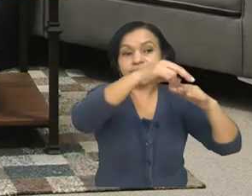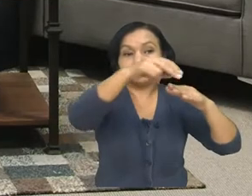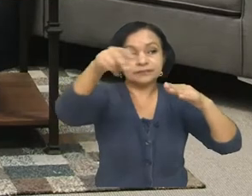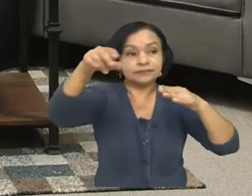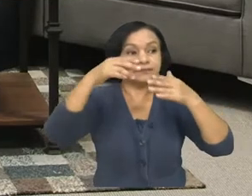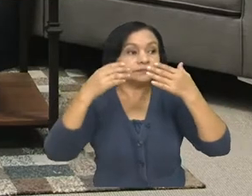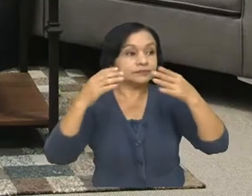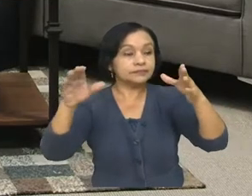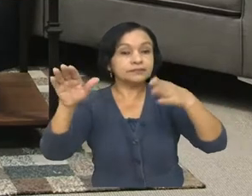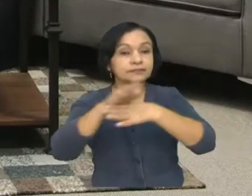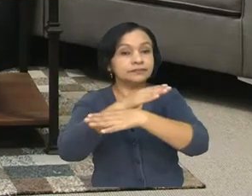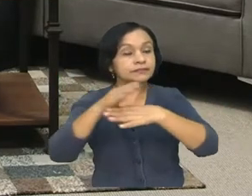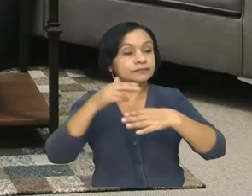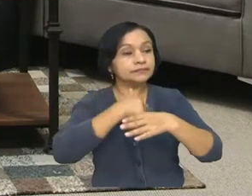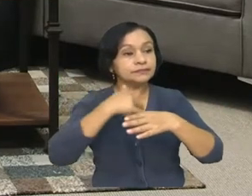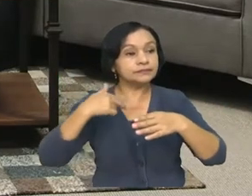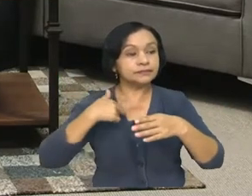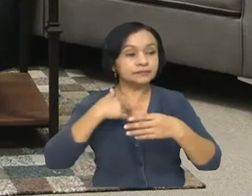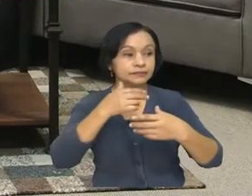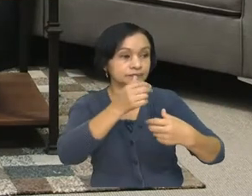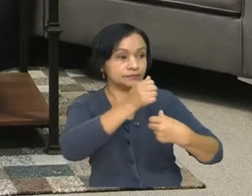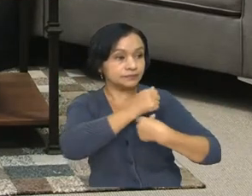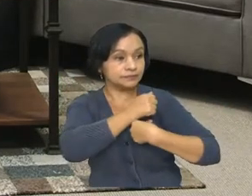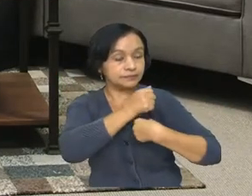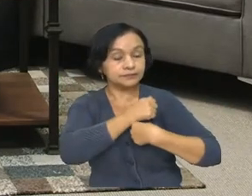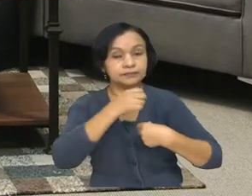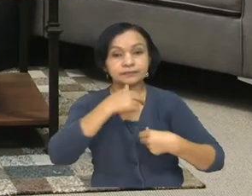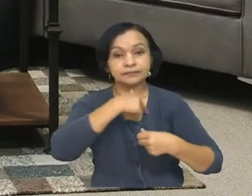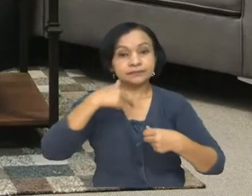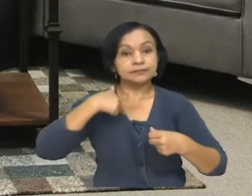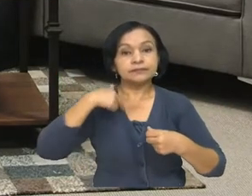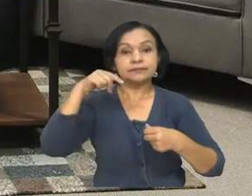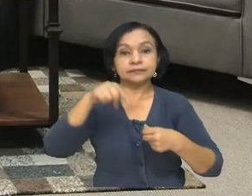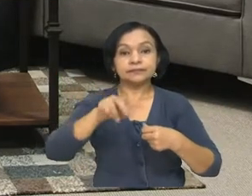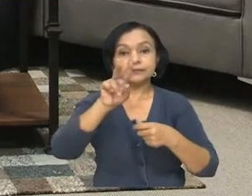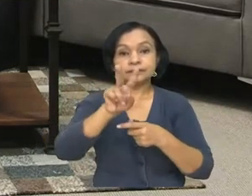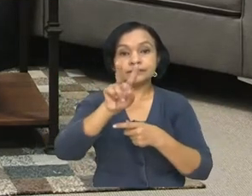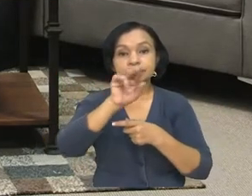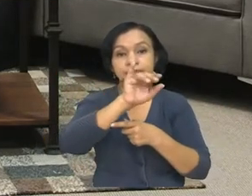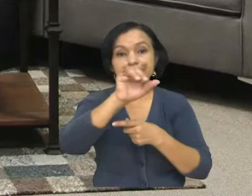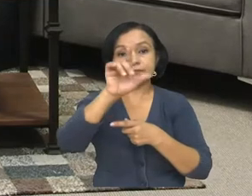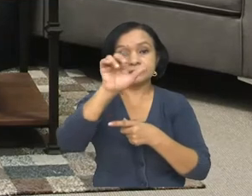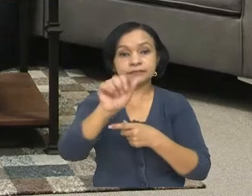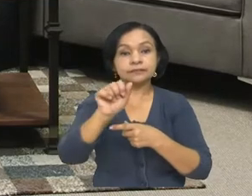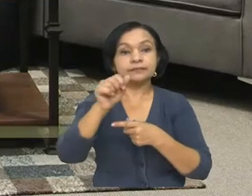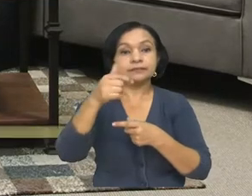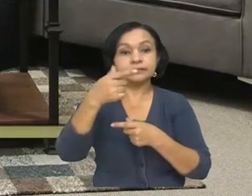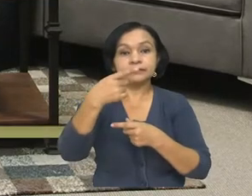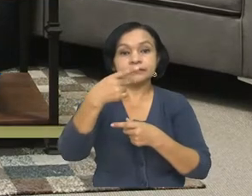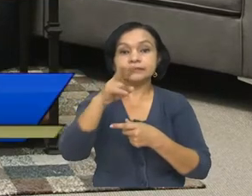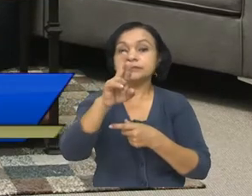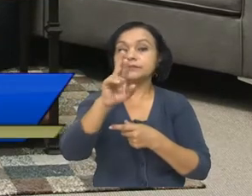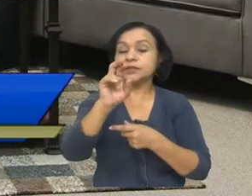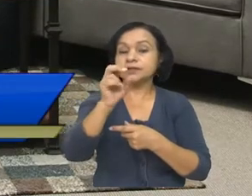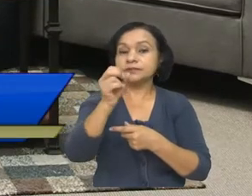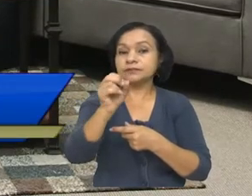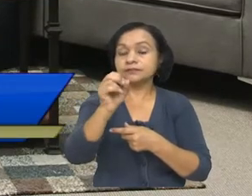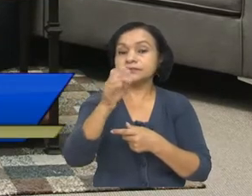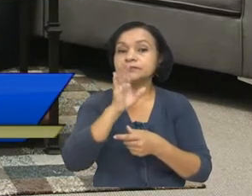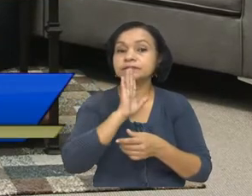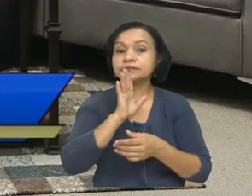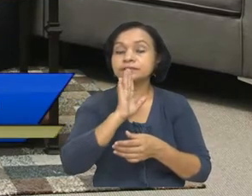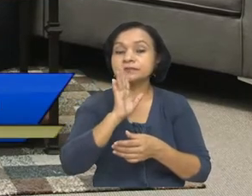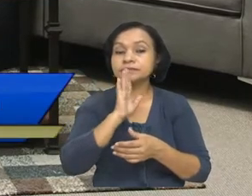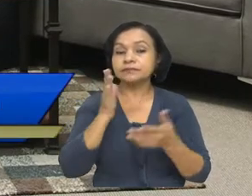movimientos que hacía la guardia alrededor del perímetro de Villa Progreso. ¿Y cómo hacían con el cansancio? Porque estamos hablando de que